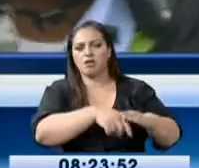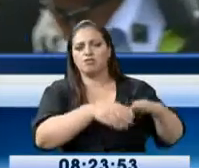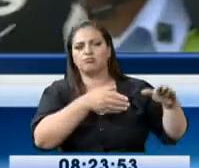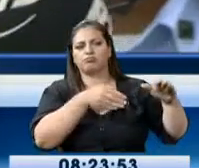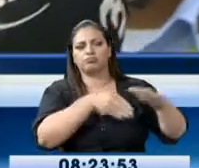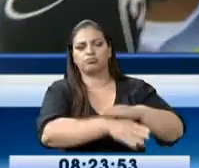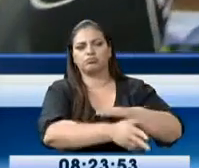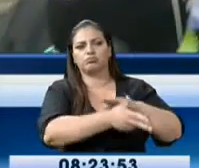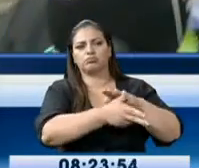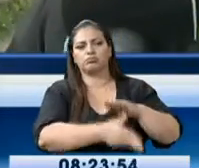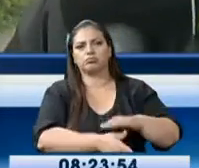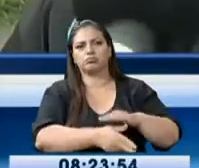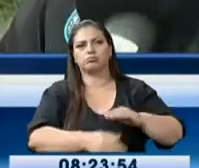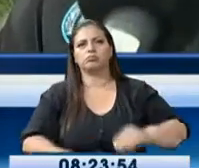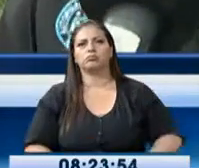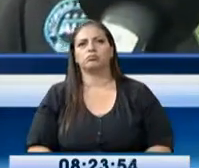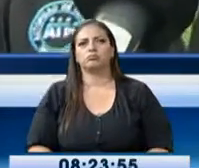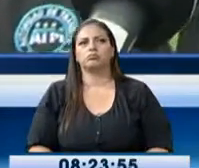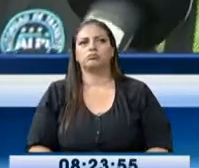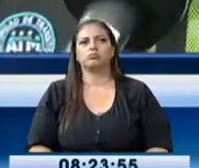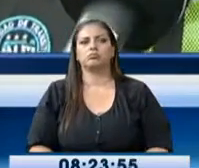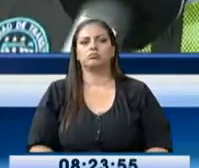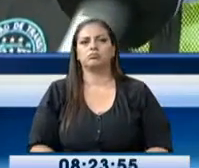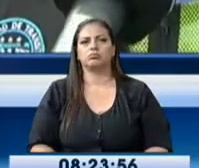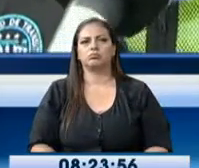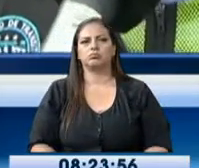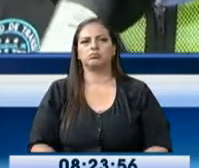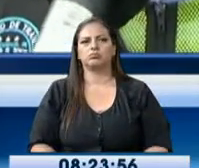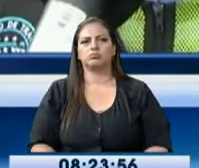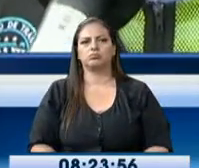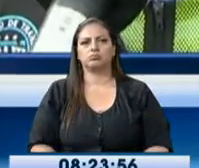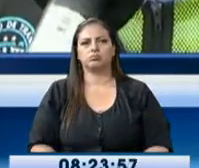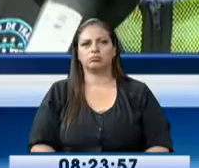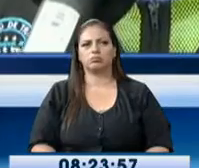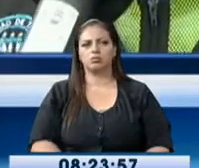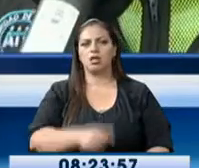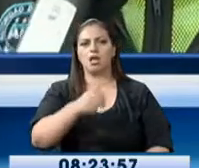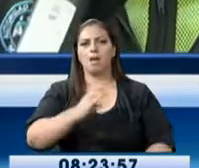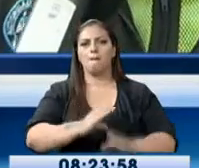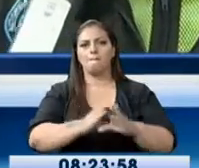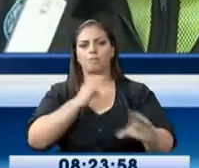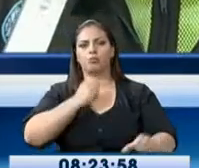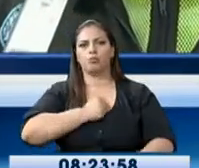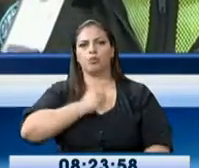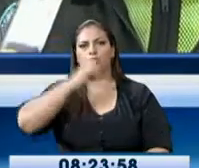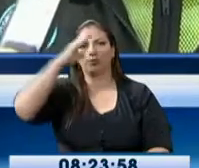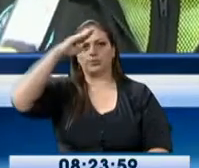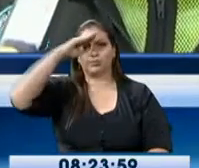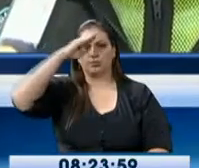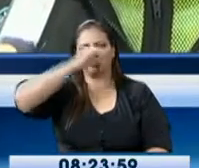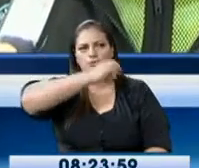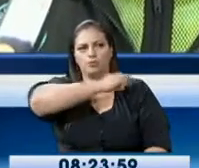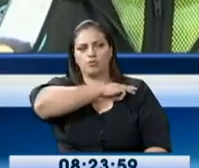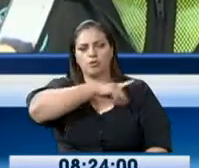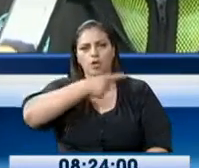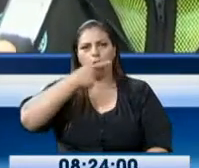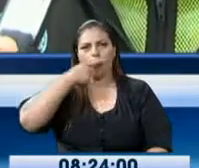militar? El conductor del vehículo militar en este momento ya está en calidad de aprehendido en lo que es en la